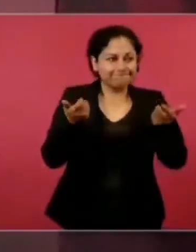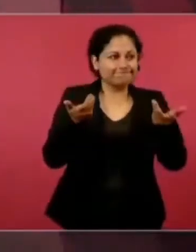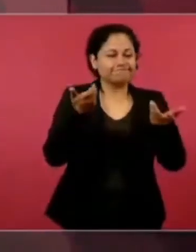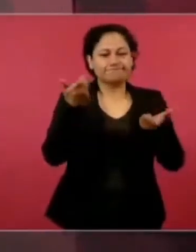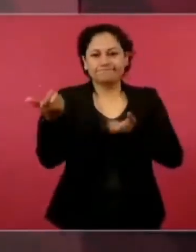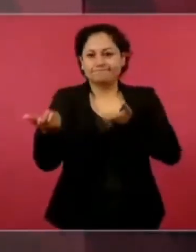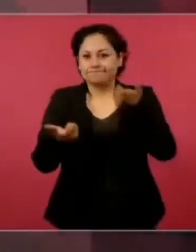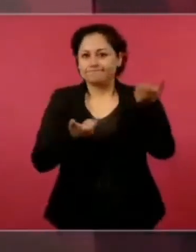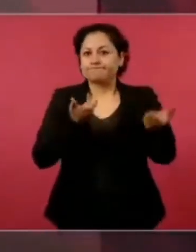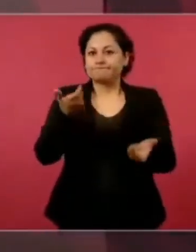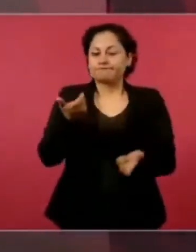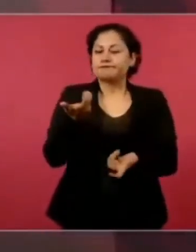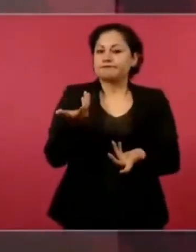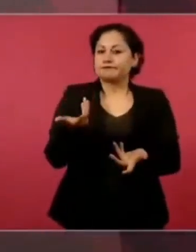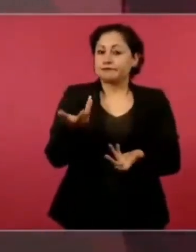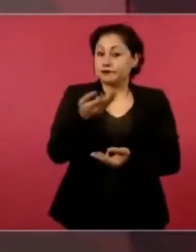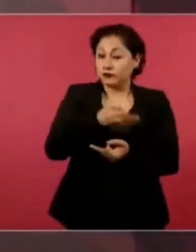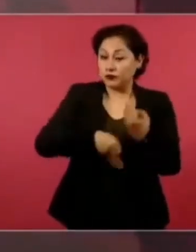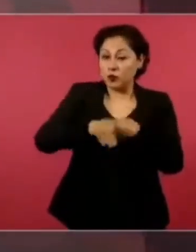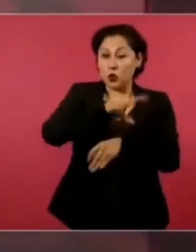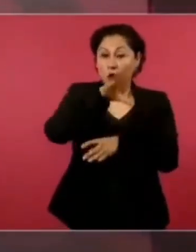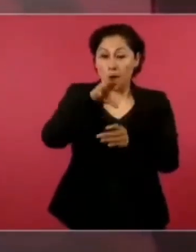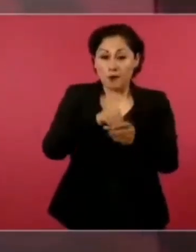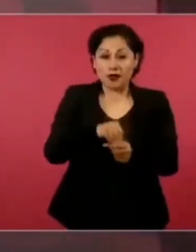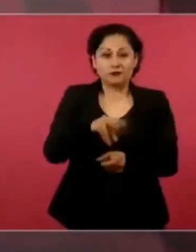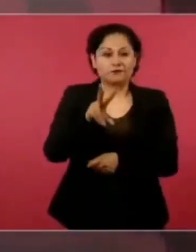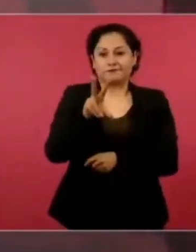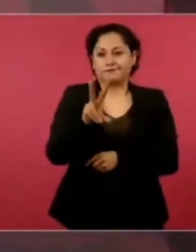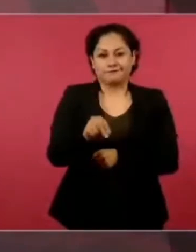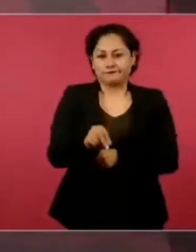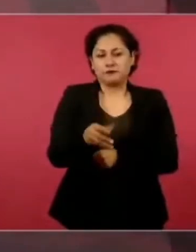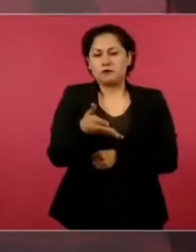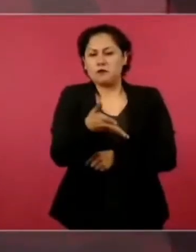solo es un 30%, además es en peso.